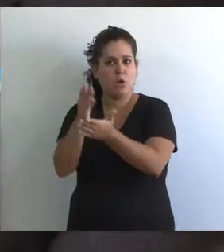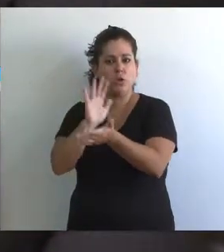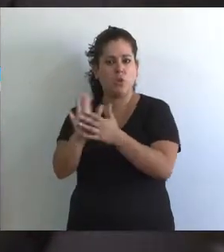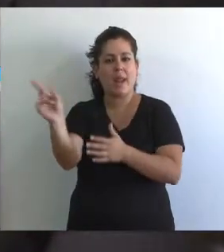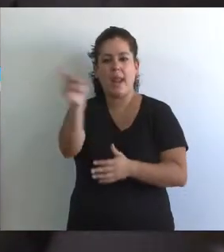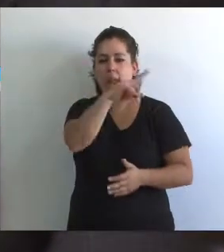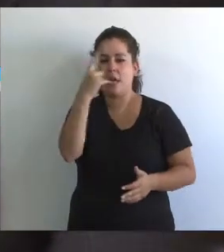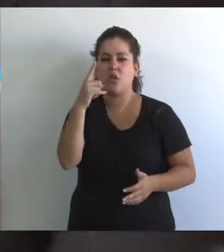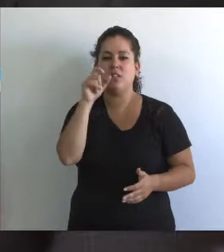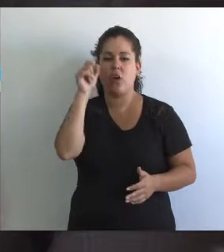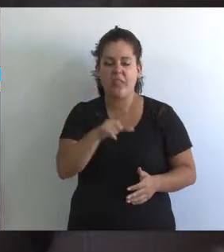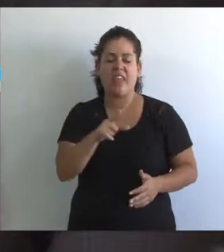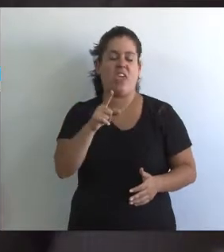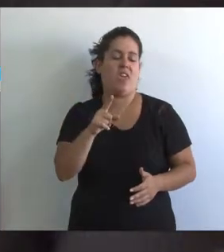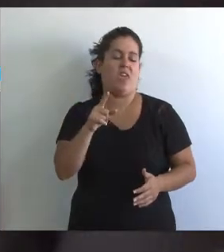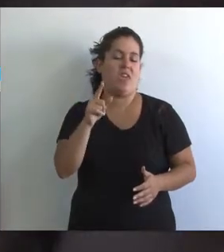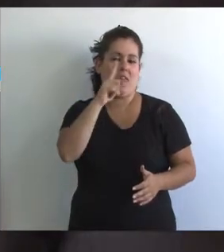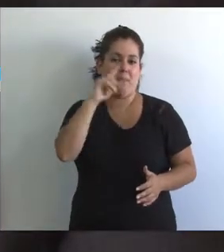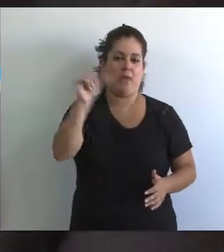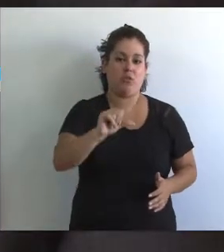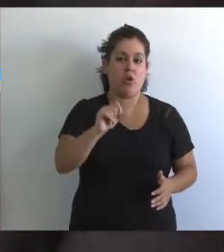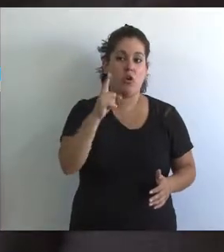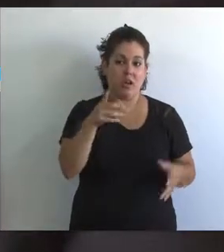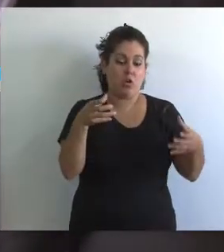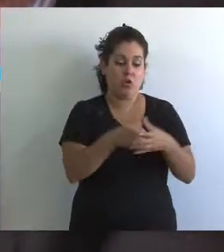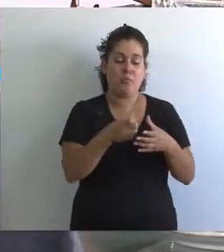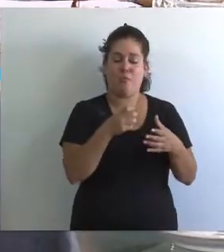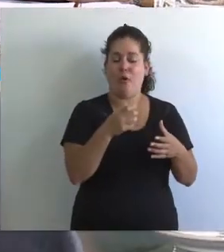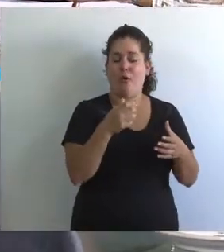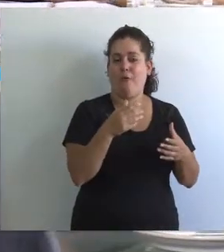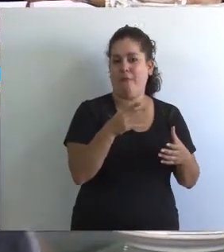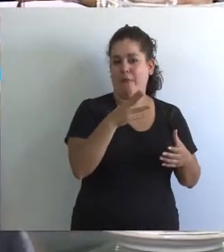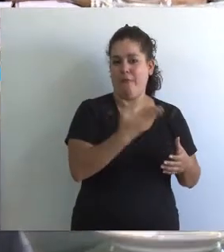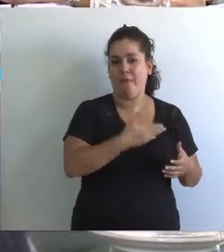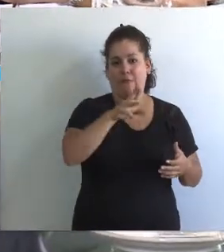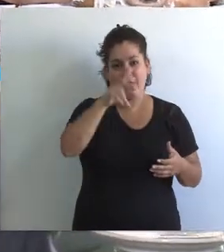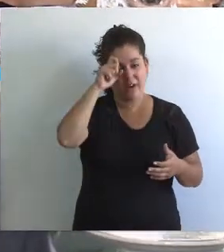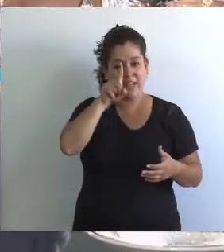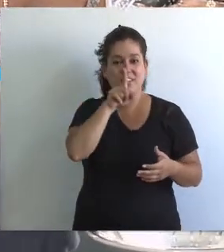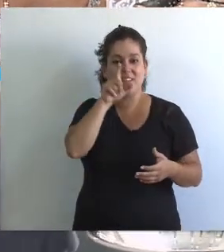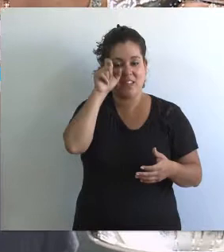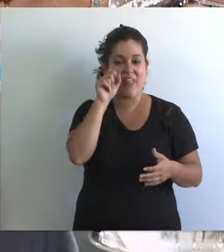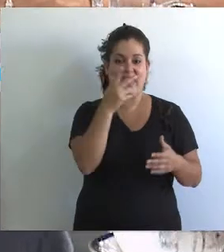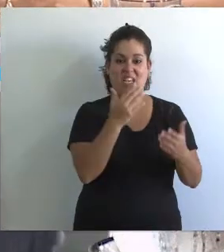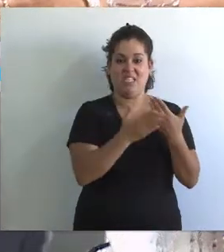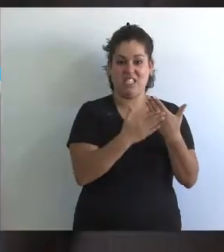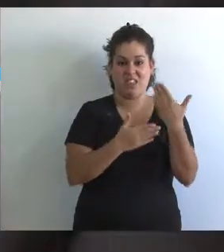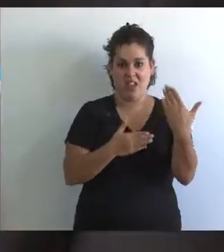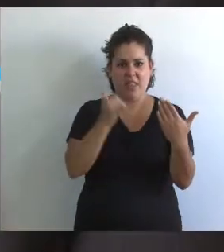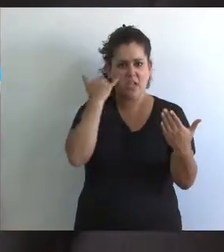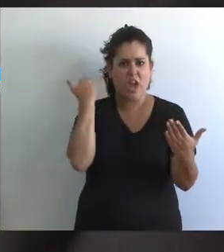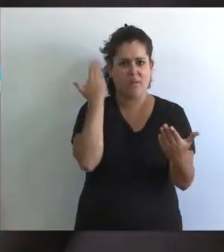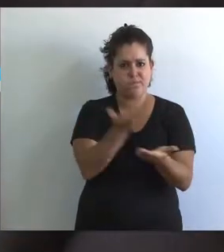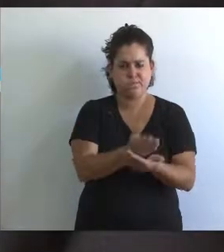de nacionalización de hidrocarburos. El Frente de Izquierda tiene presentado un proyecto de ley opuesto